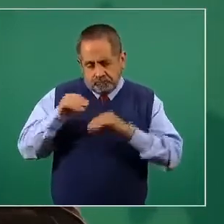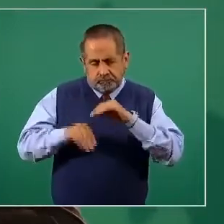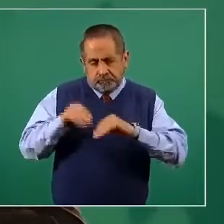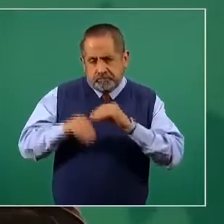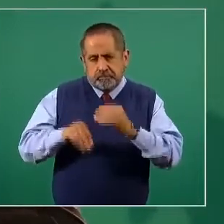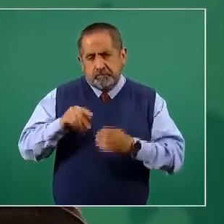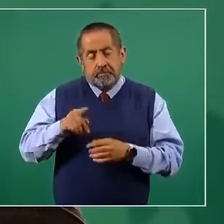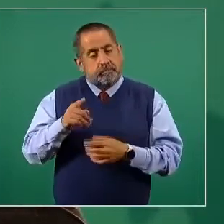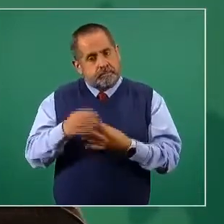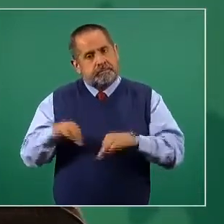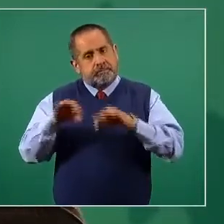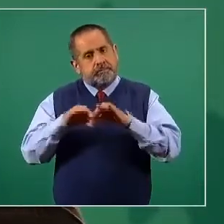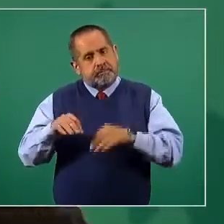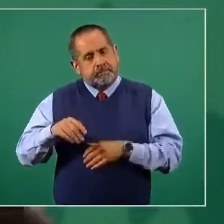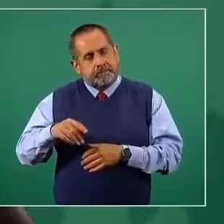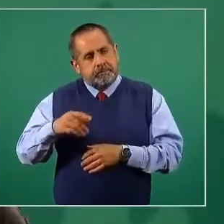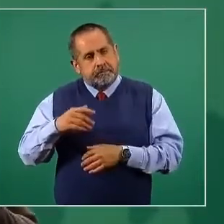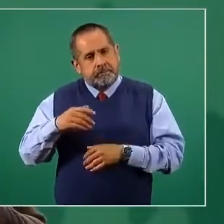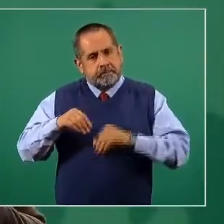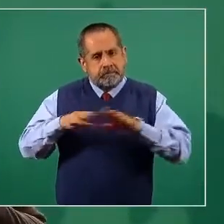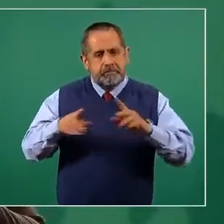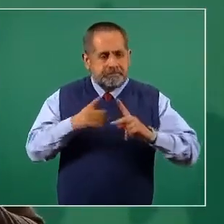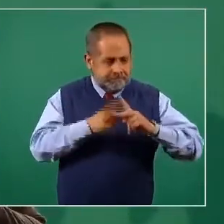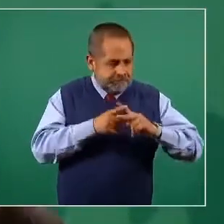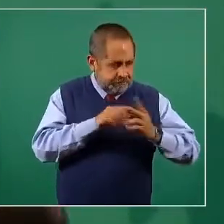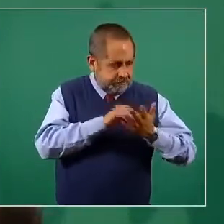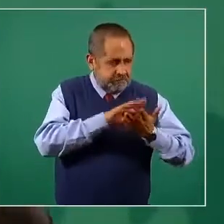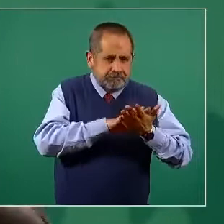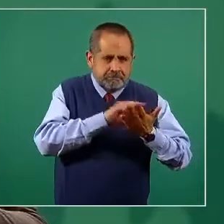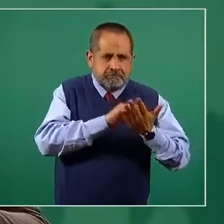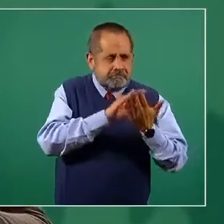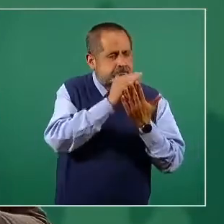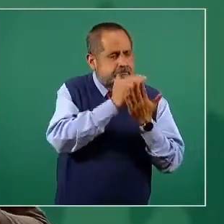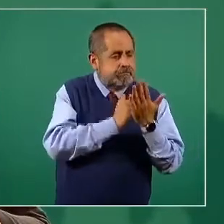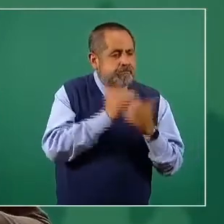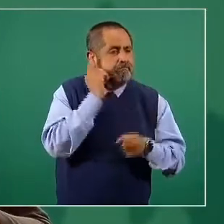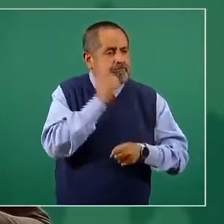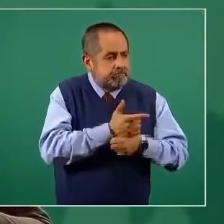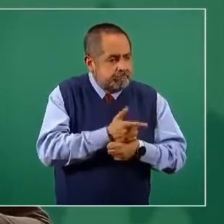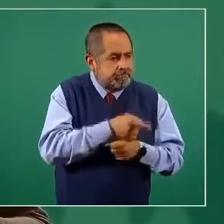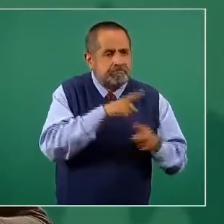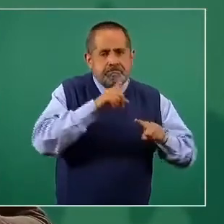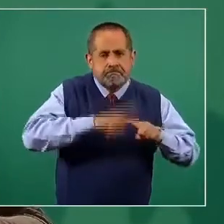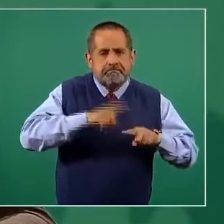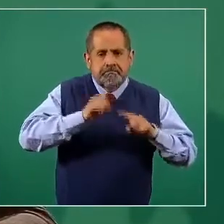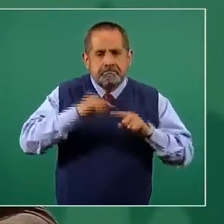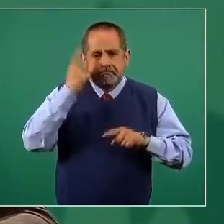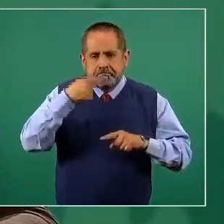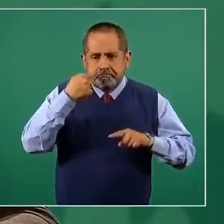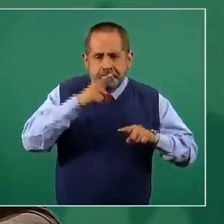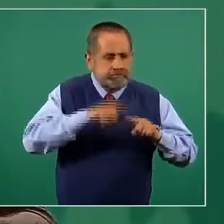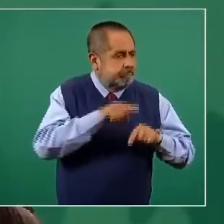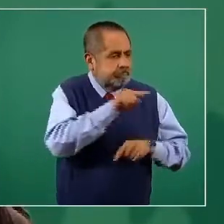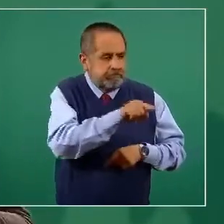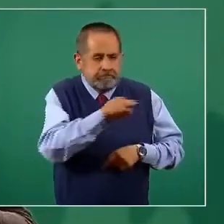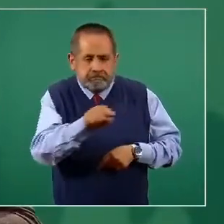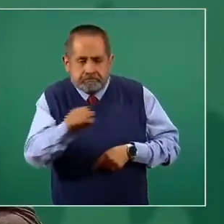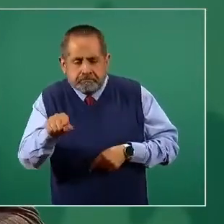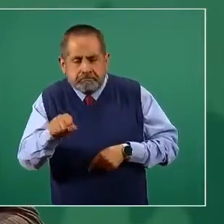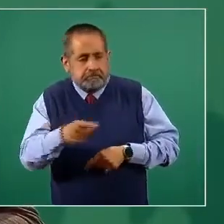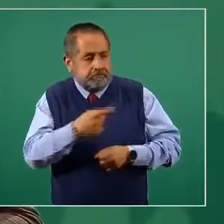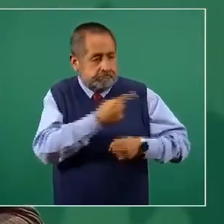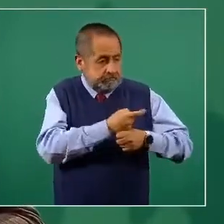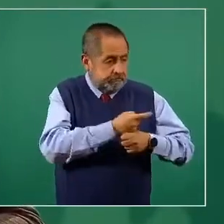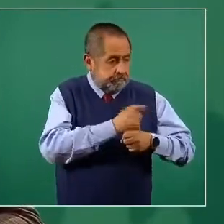Para nosotros es muy importante dentro de la base de datos que tenemos hacer la identificación de todos aquellos que tuvieron una primera infección, pero